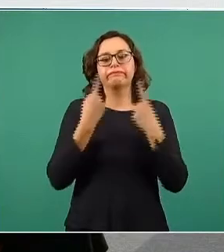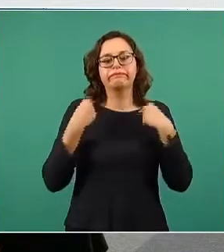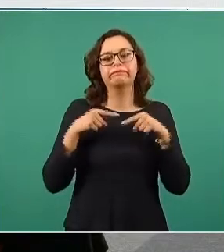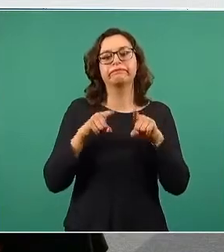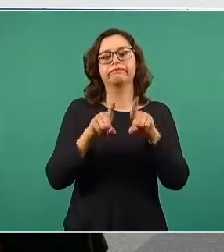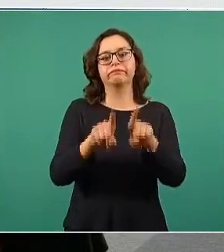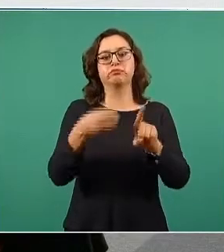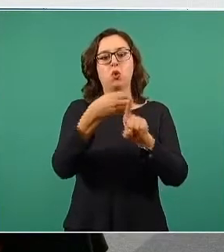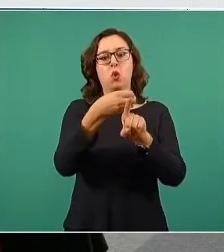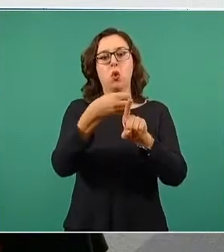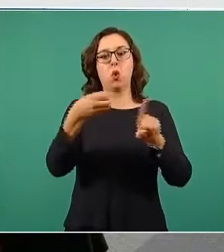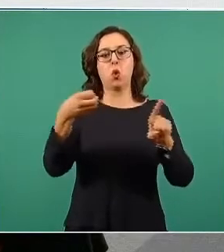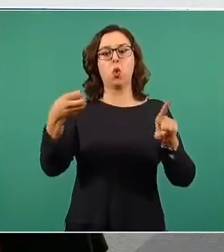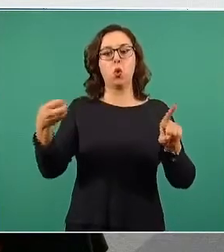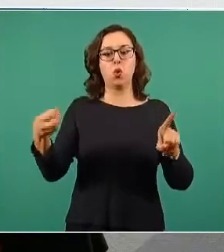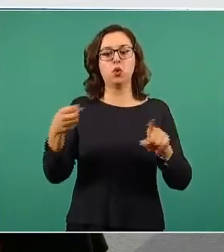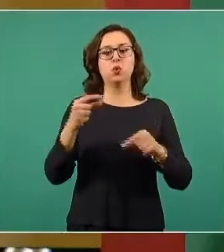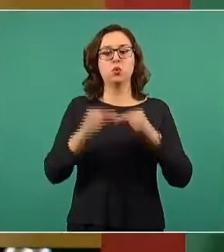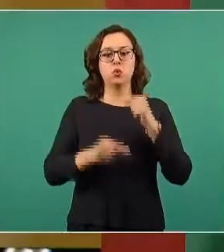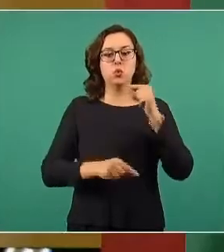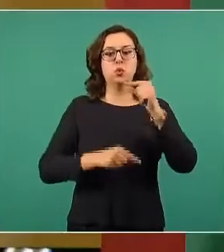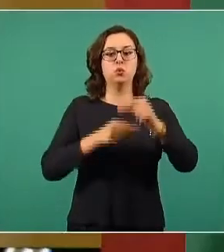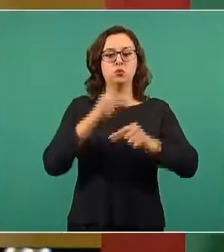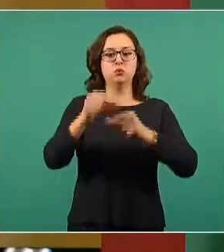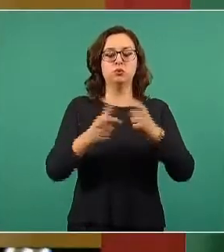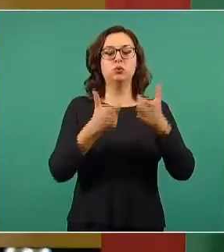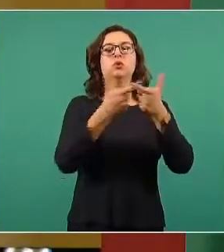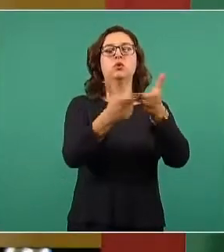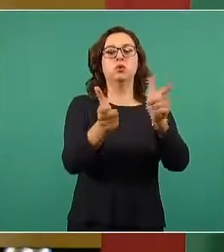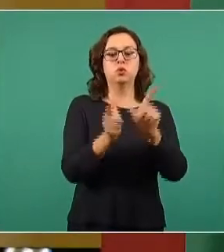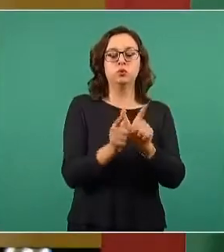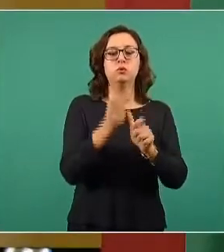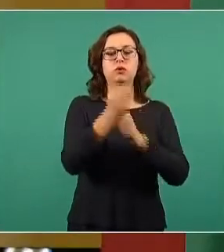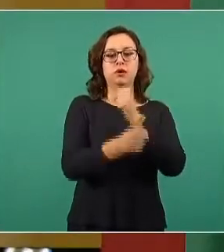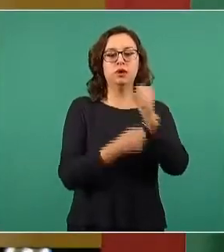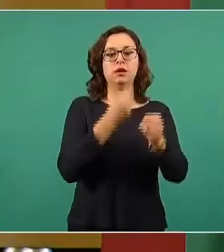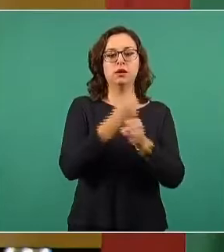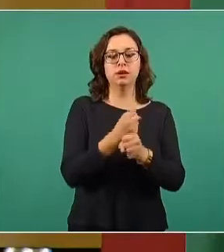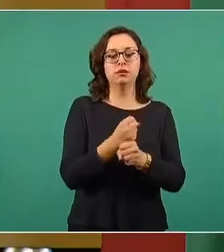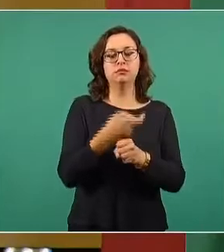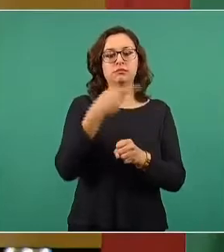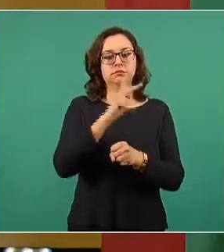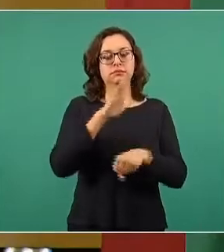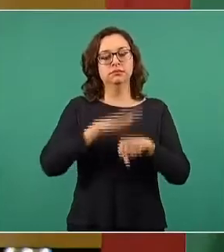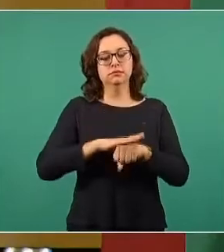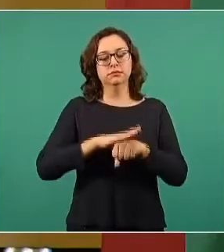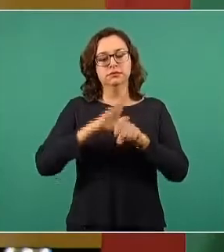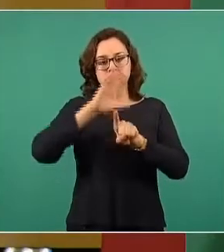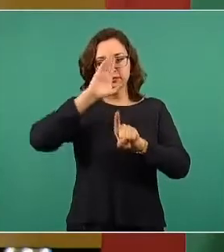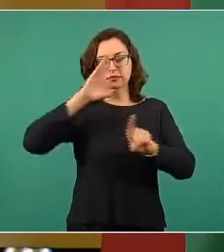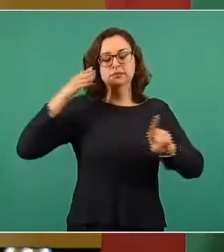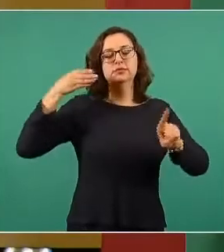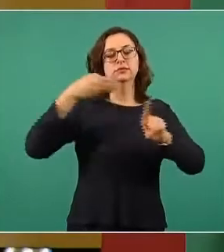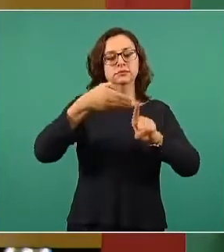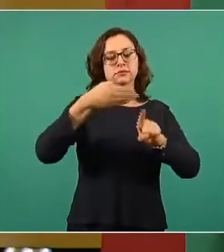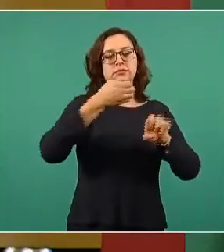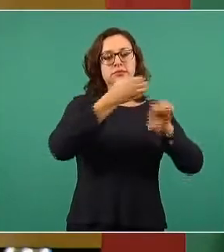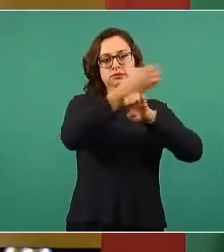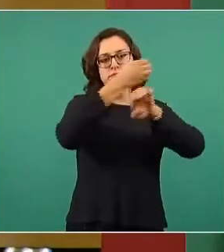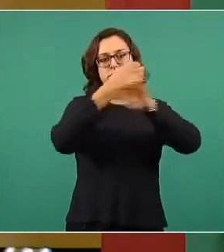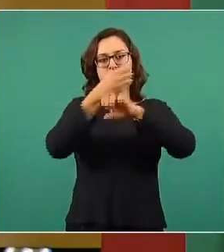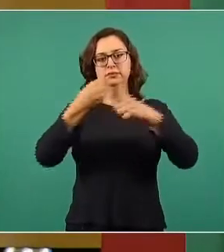Vacunación, y lo vamos a ir llamando por grupos de edad, pero de manera focalizada para cada una de